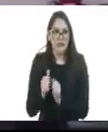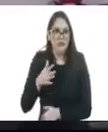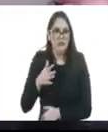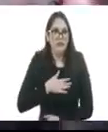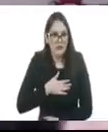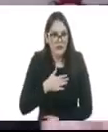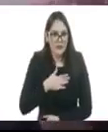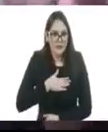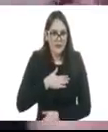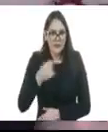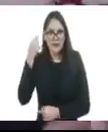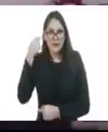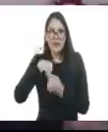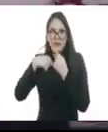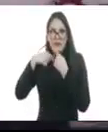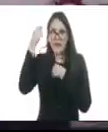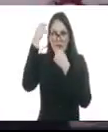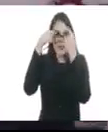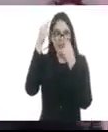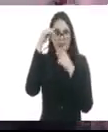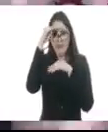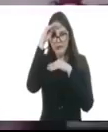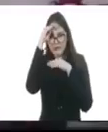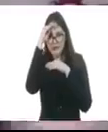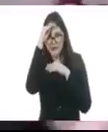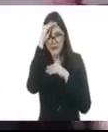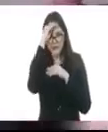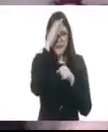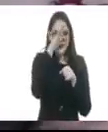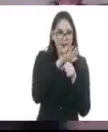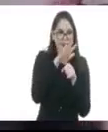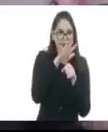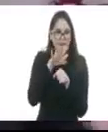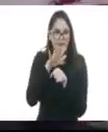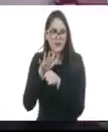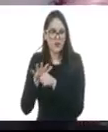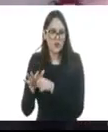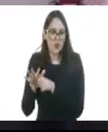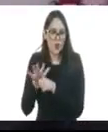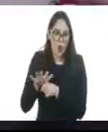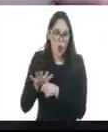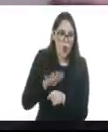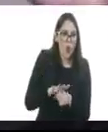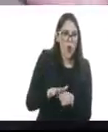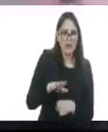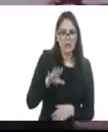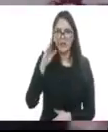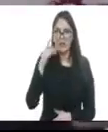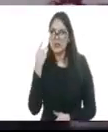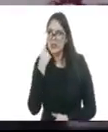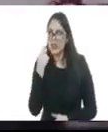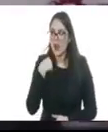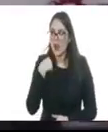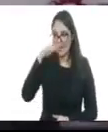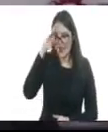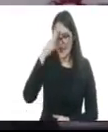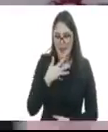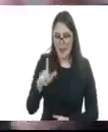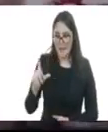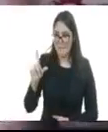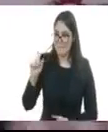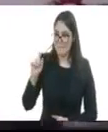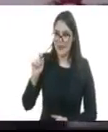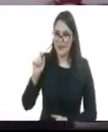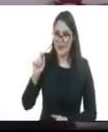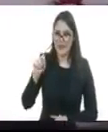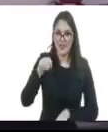de pronto, ¿qué es lo que de estos hice como una selección, ¿no? Entonces yo tenía ya 20 trabajos elegidos, y era así, de todos modos,